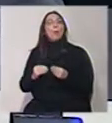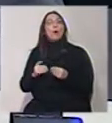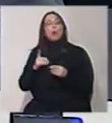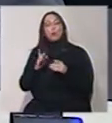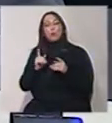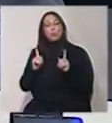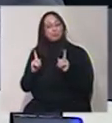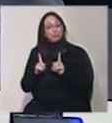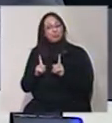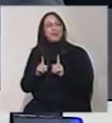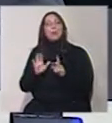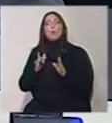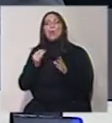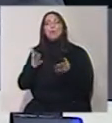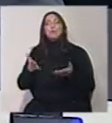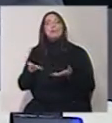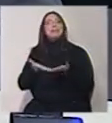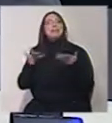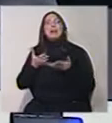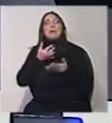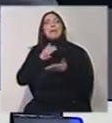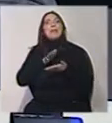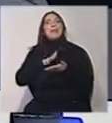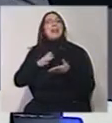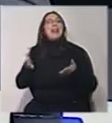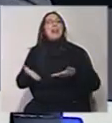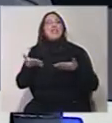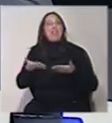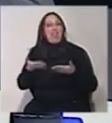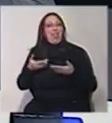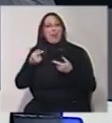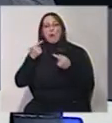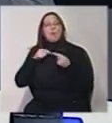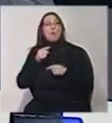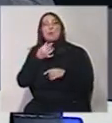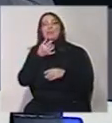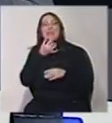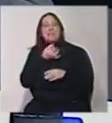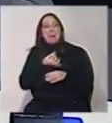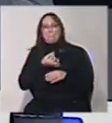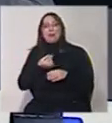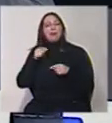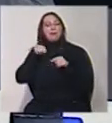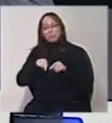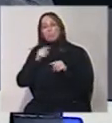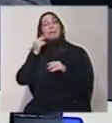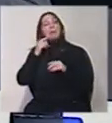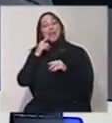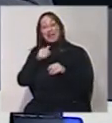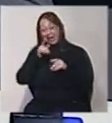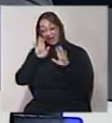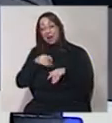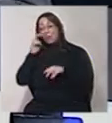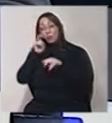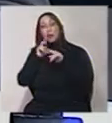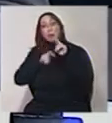estrecha, muy banal, muy simplista, ¿verdad? Claro. Nosotros siempre decimos que para poder entender este problema, porque además el